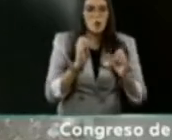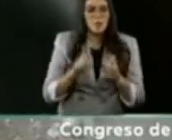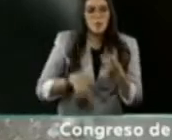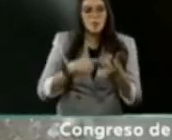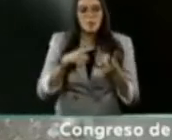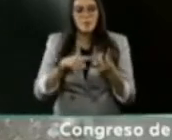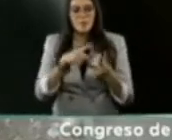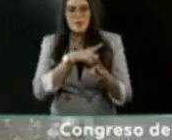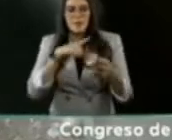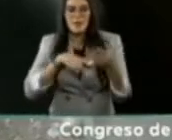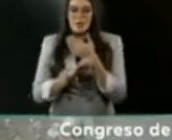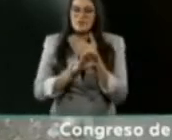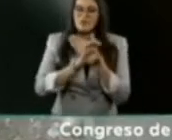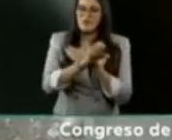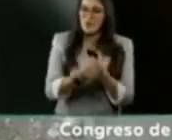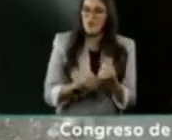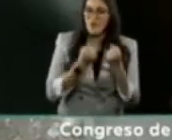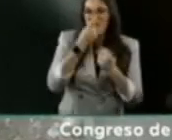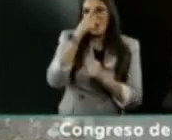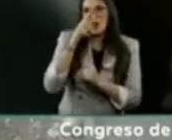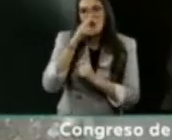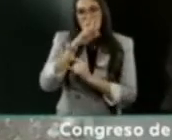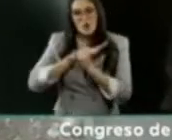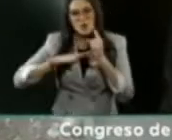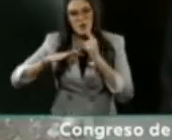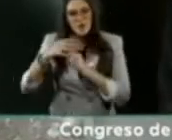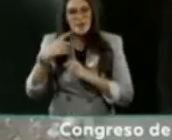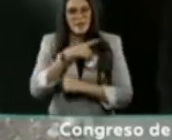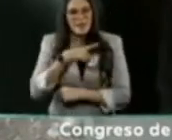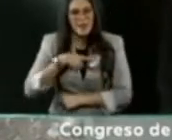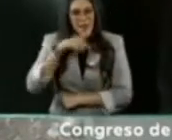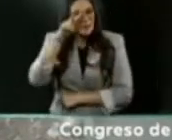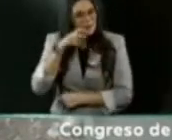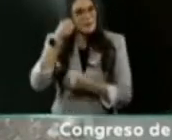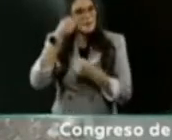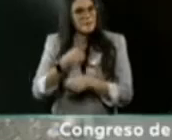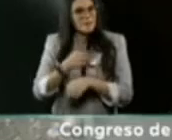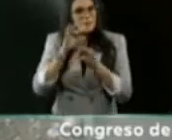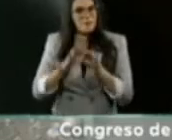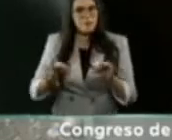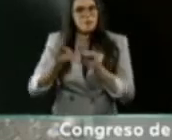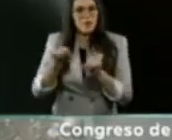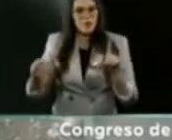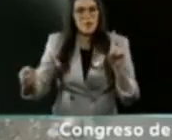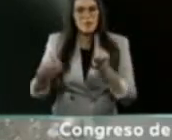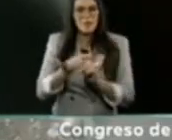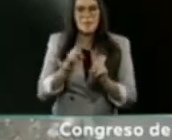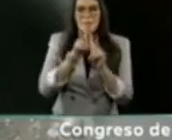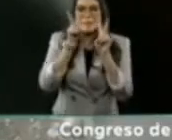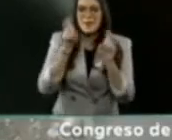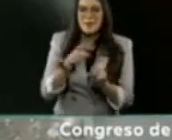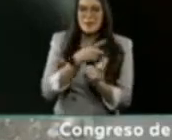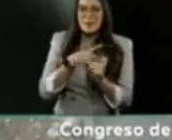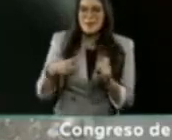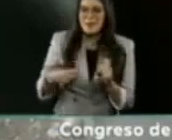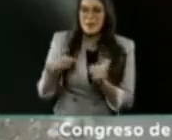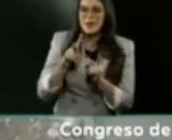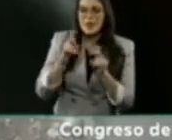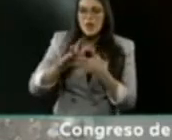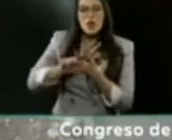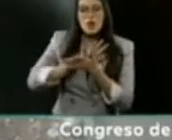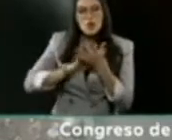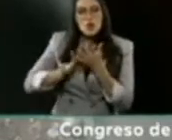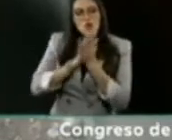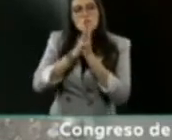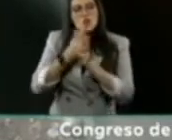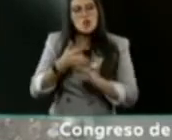de periodistas de la vieja guardia, ninguno, hoy lo podemos decir, fue a Nueva York, que lo vimos porque cubrimos el juicio,